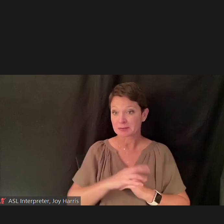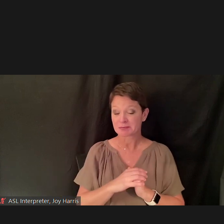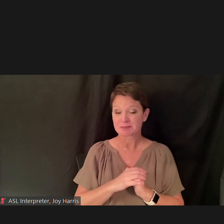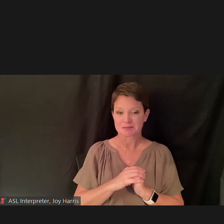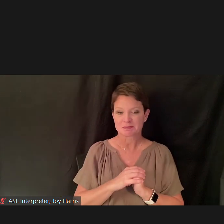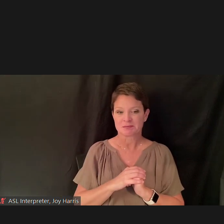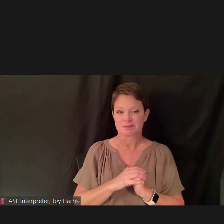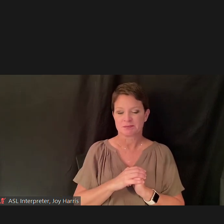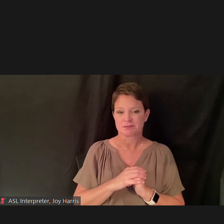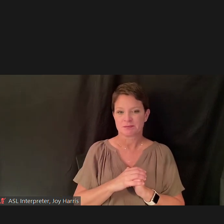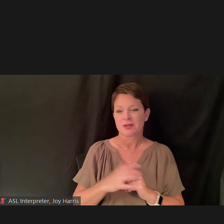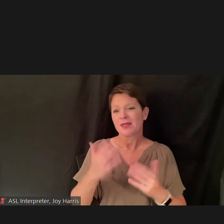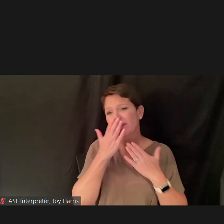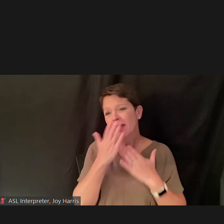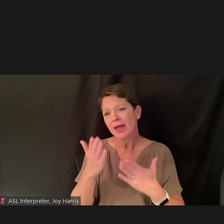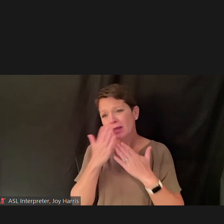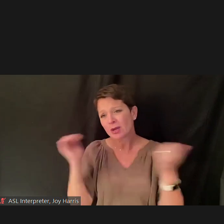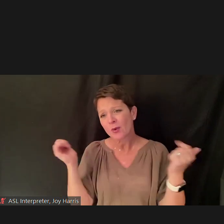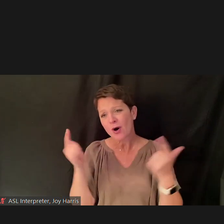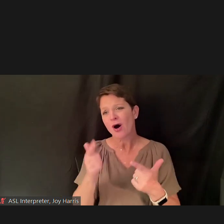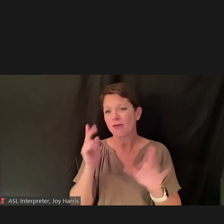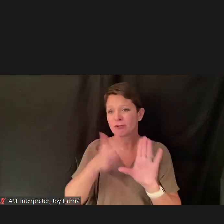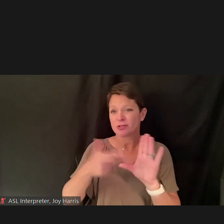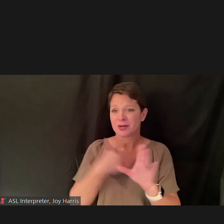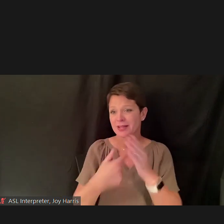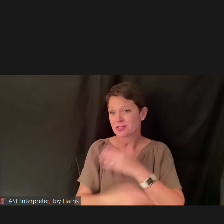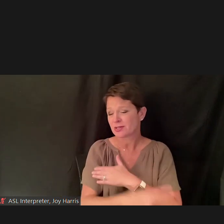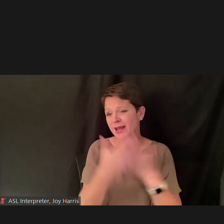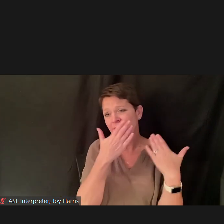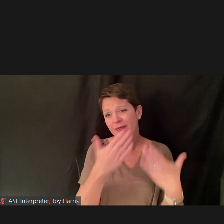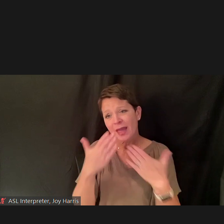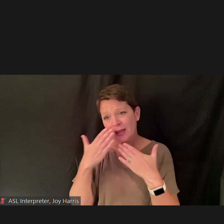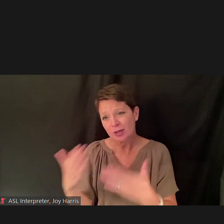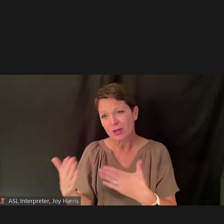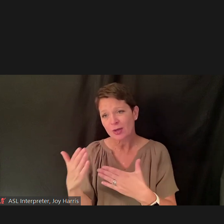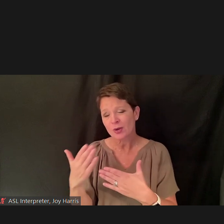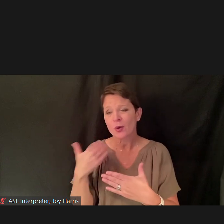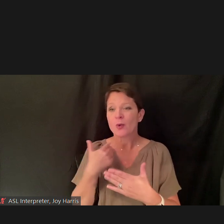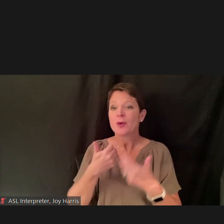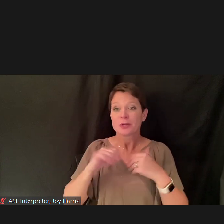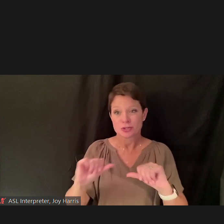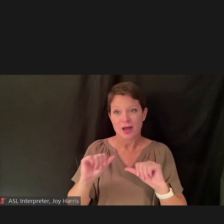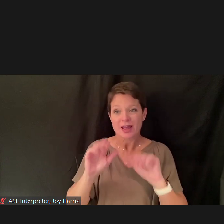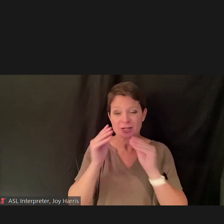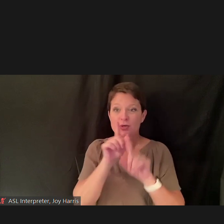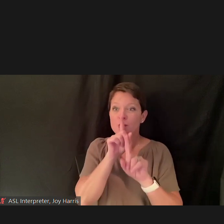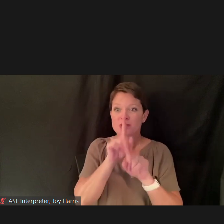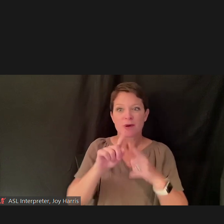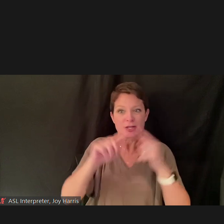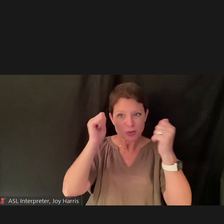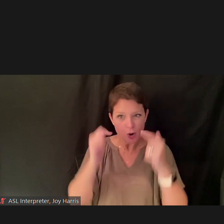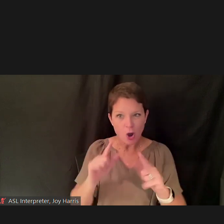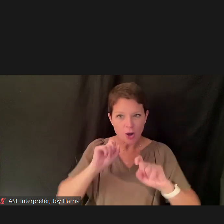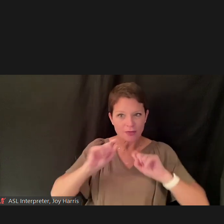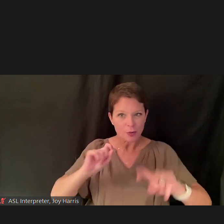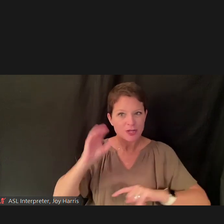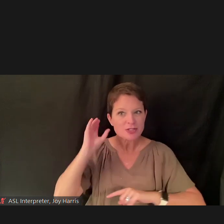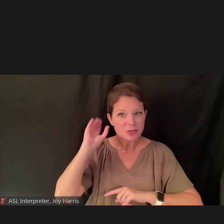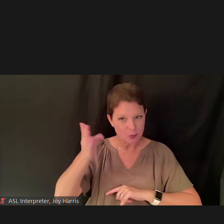nuestra red de respuesta comunitaria. Gracias